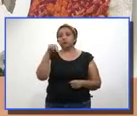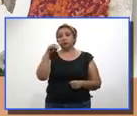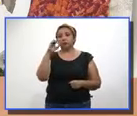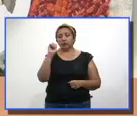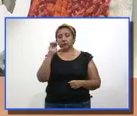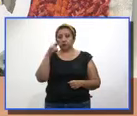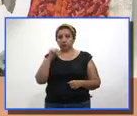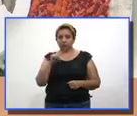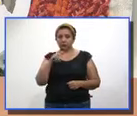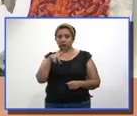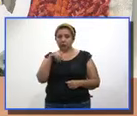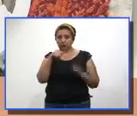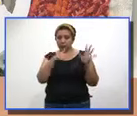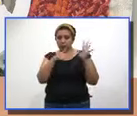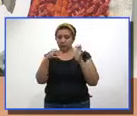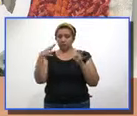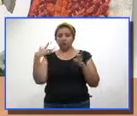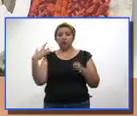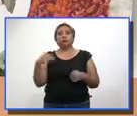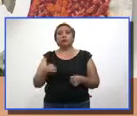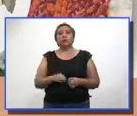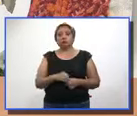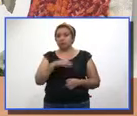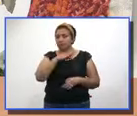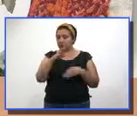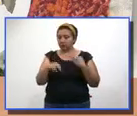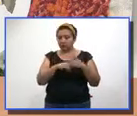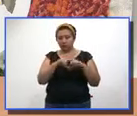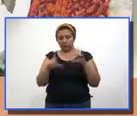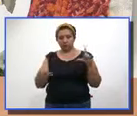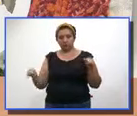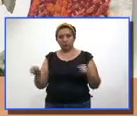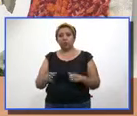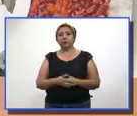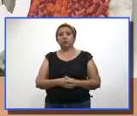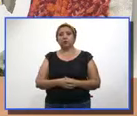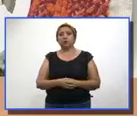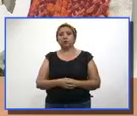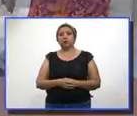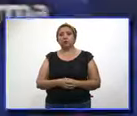las 650 delegaciones de todo el país.